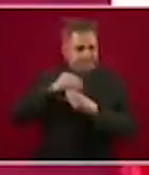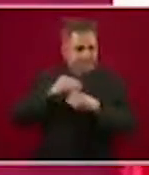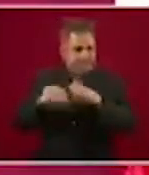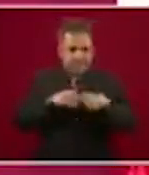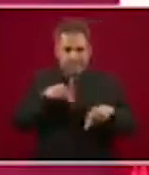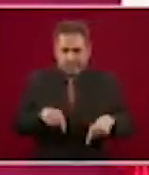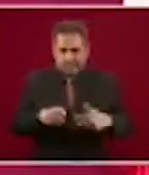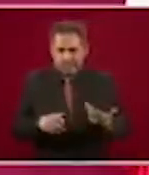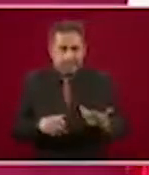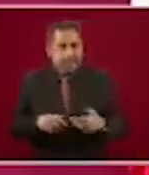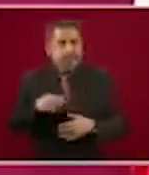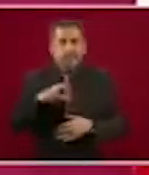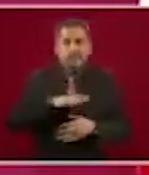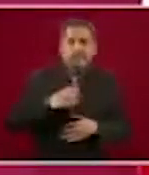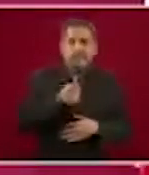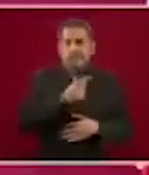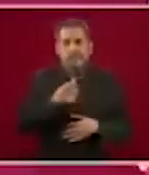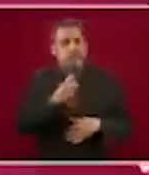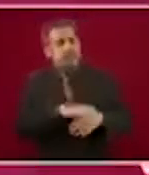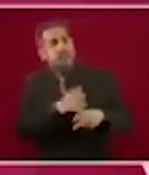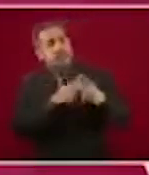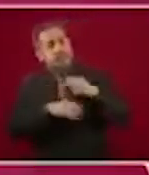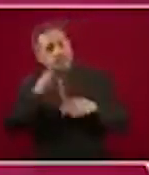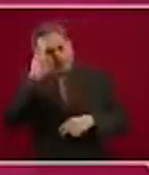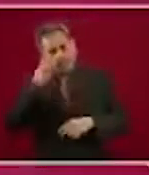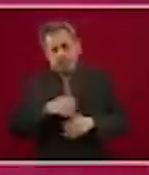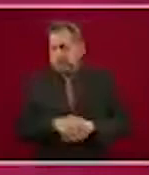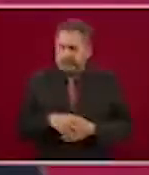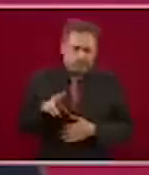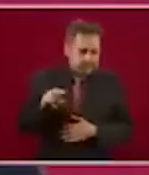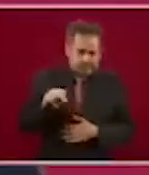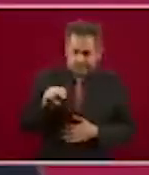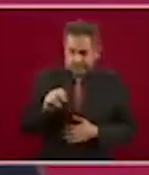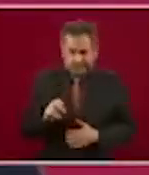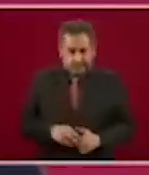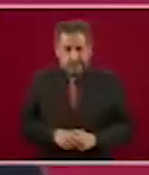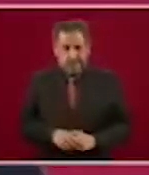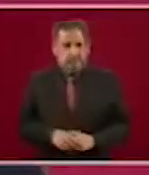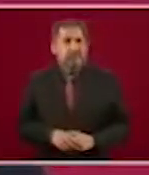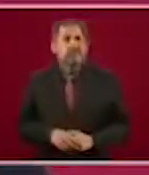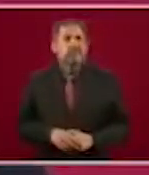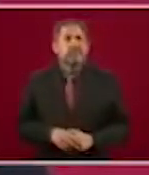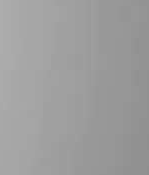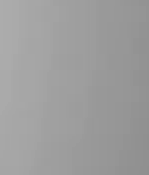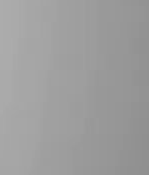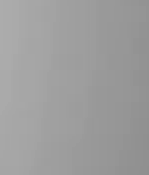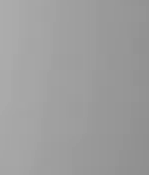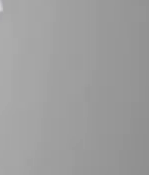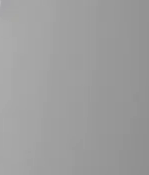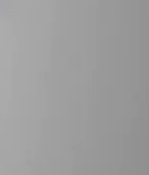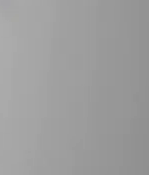engaño simuló pues entonces se hace acreedor a una multa y va a seguir siendo inspeccionada